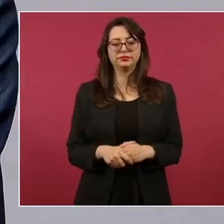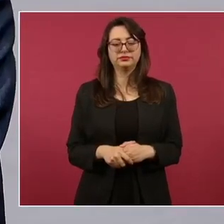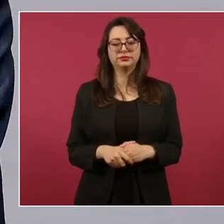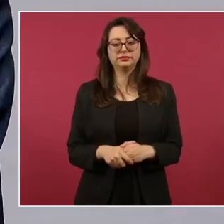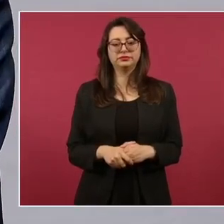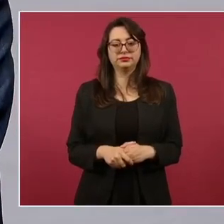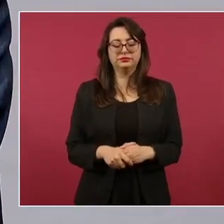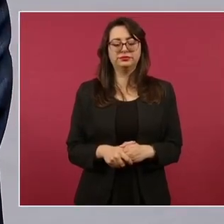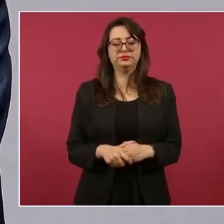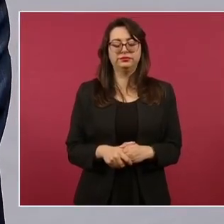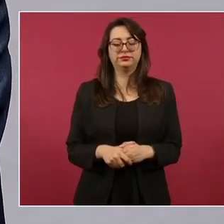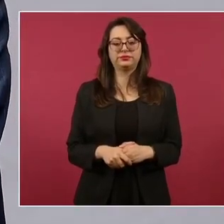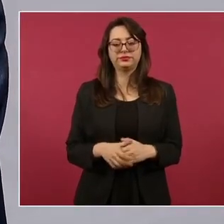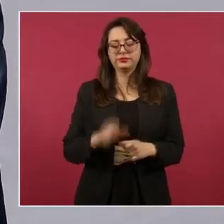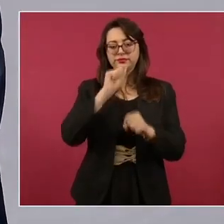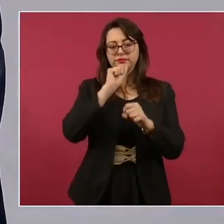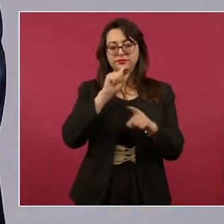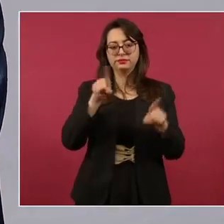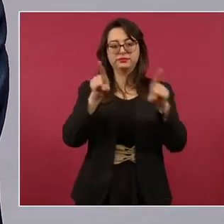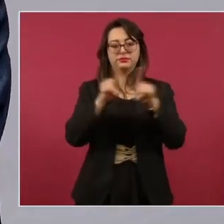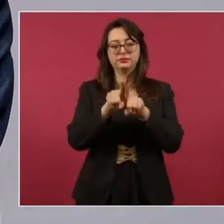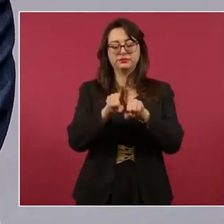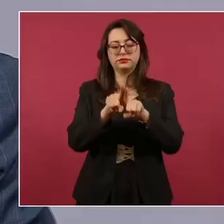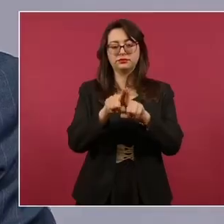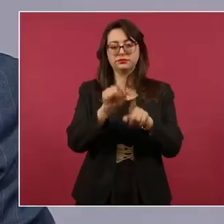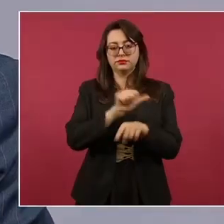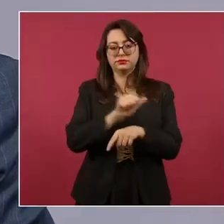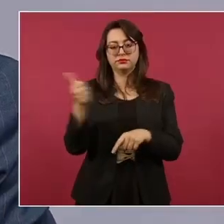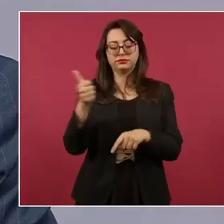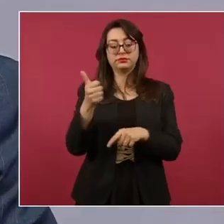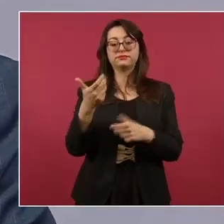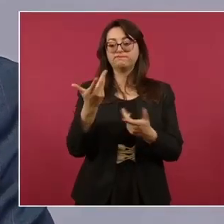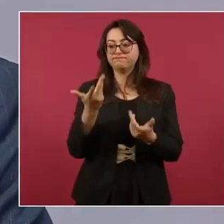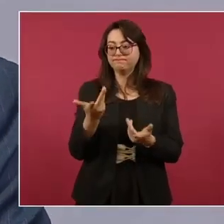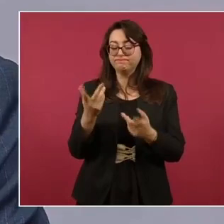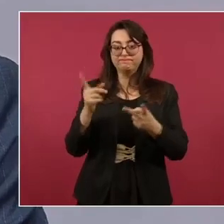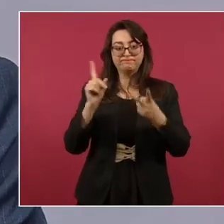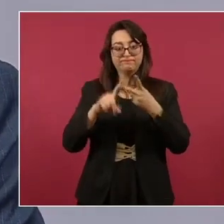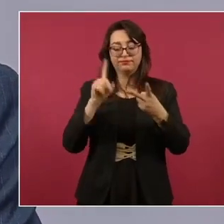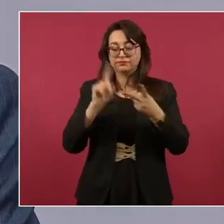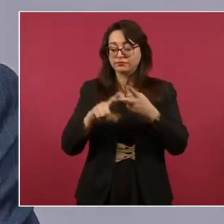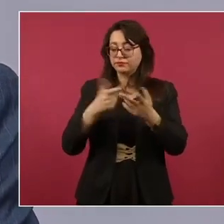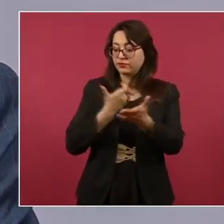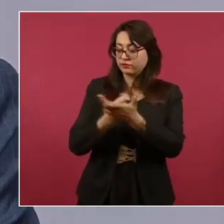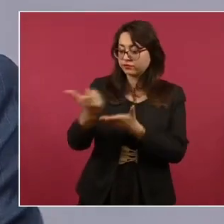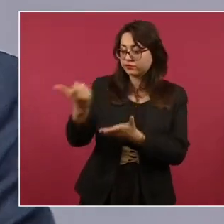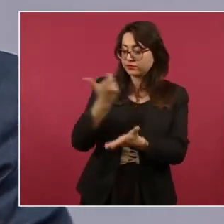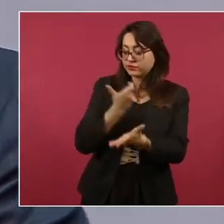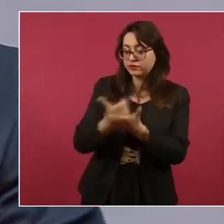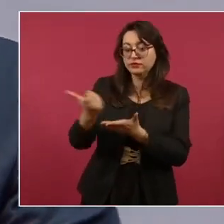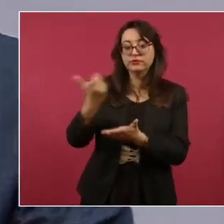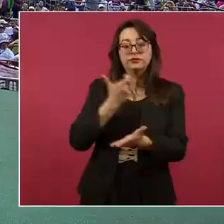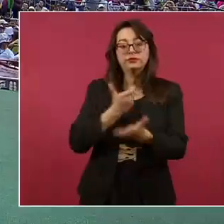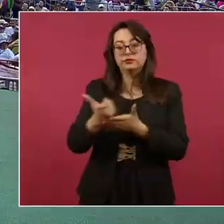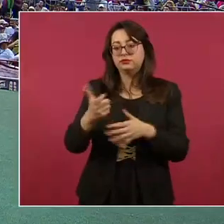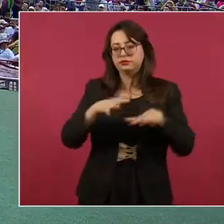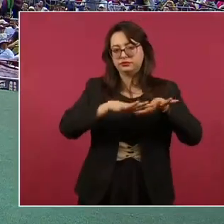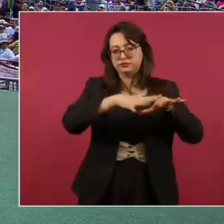no se había logrado nunca un salario promedio de